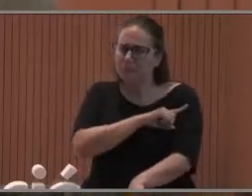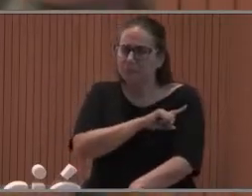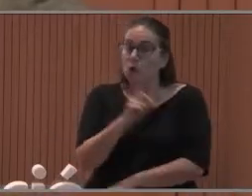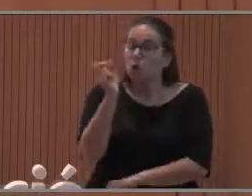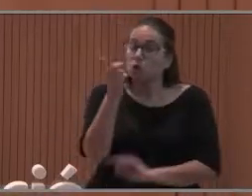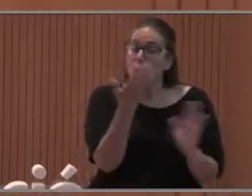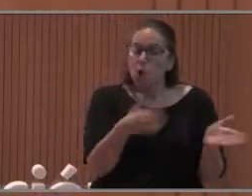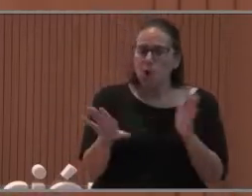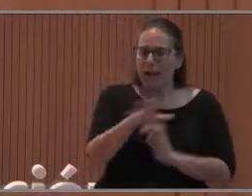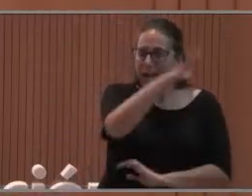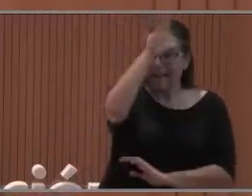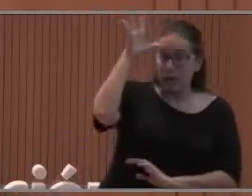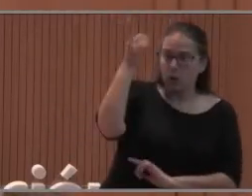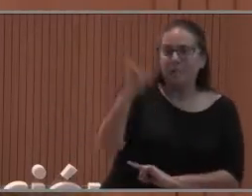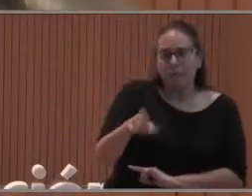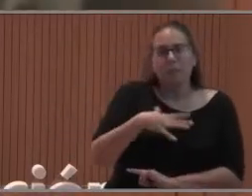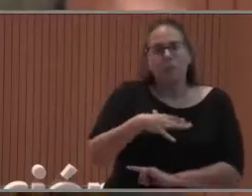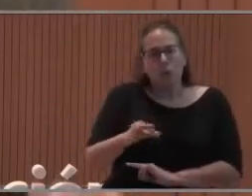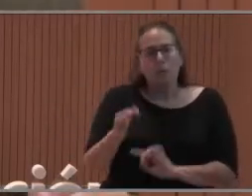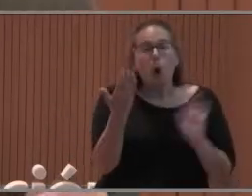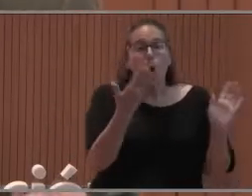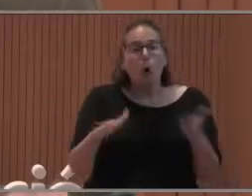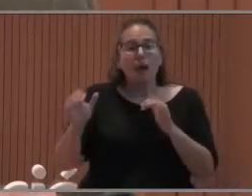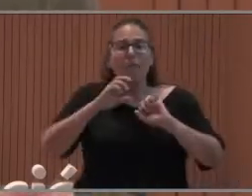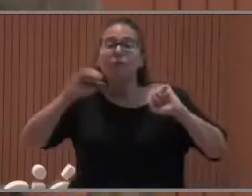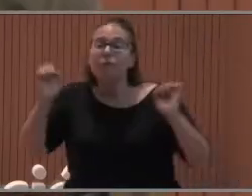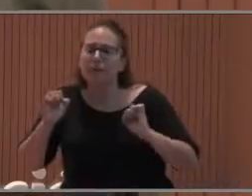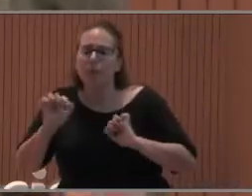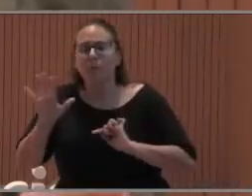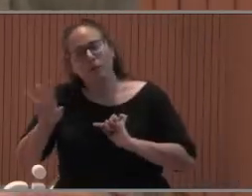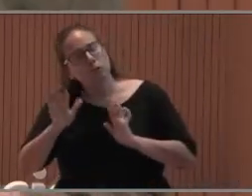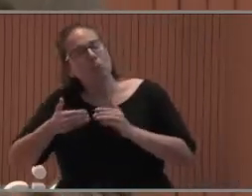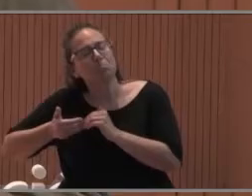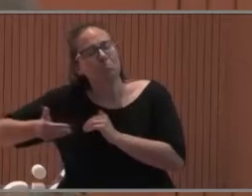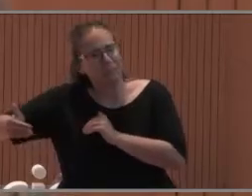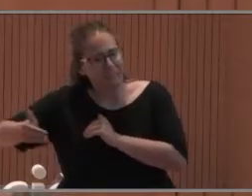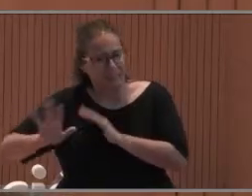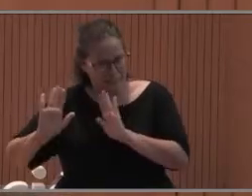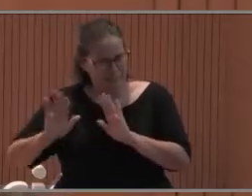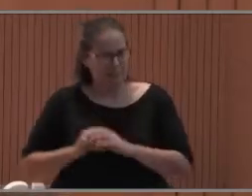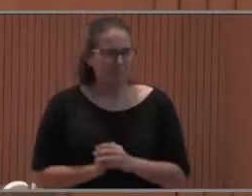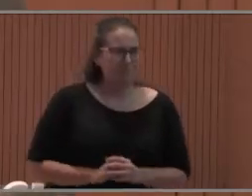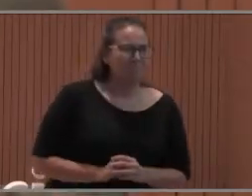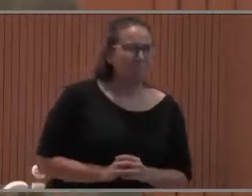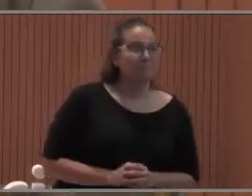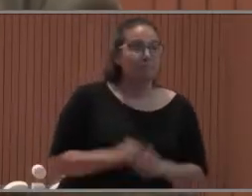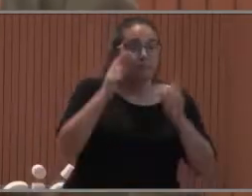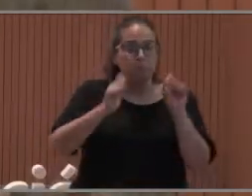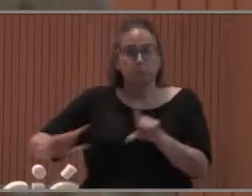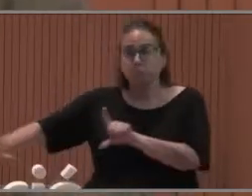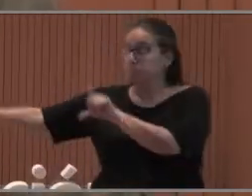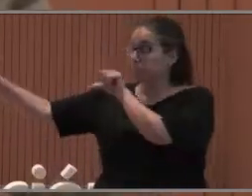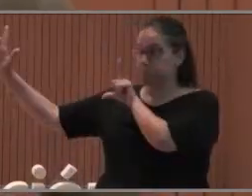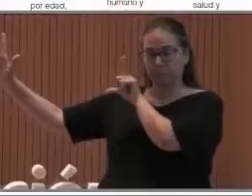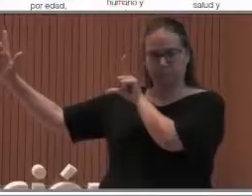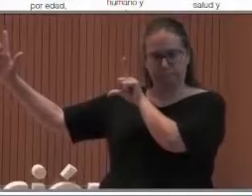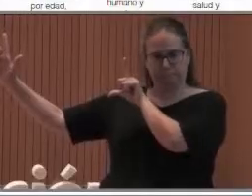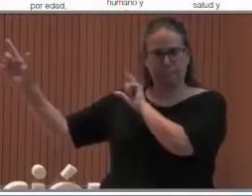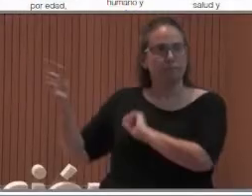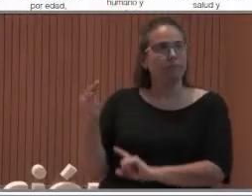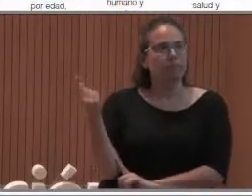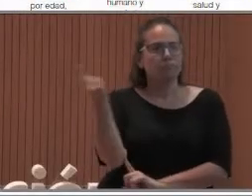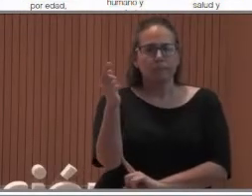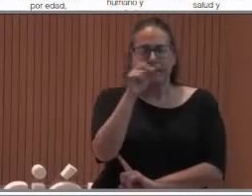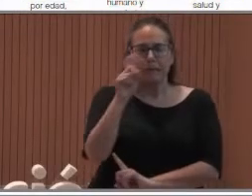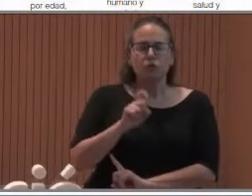calor. También podríamos hablar de olas de frío, pero eso lo dejaremos para otro momento más adecuado. Os pongo aquí este recordatorio de